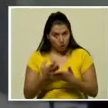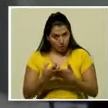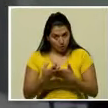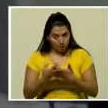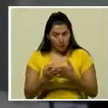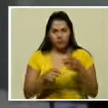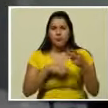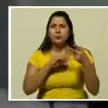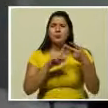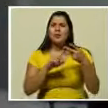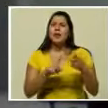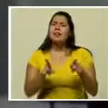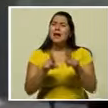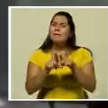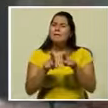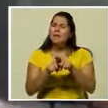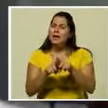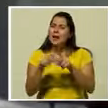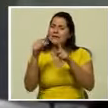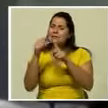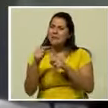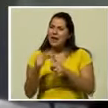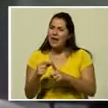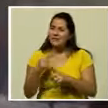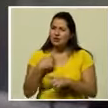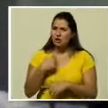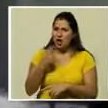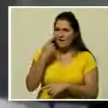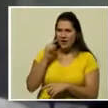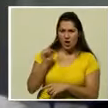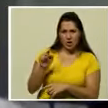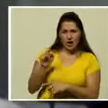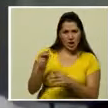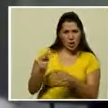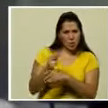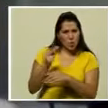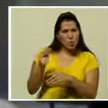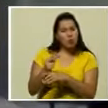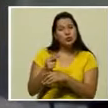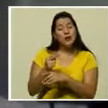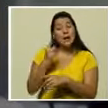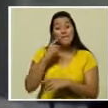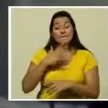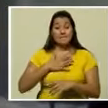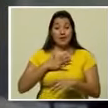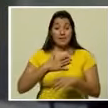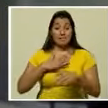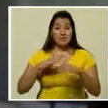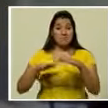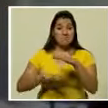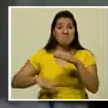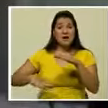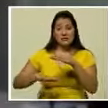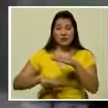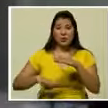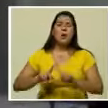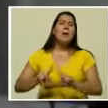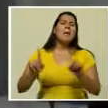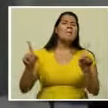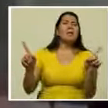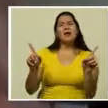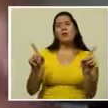el metalenguaje que yo observo, que también es básico en otros países de la región, es el mito de la unidad. Es